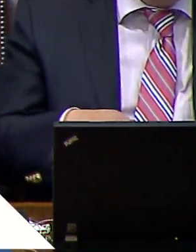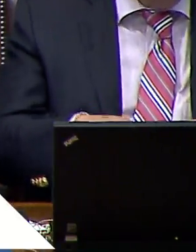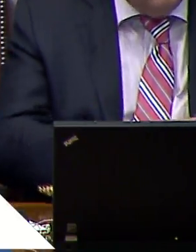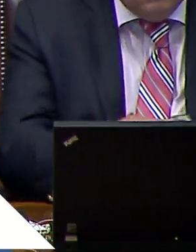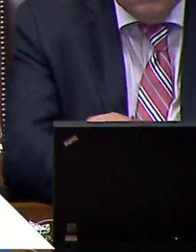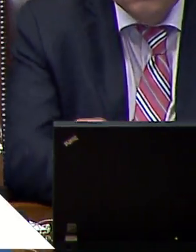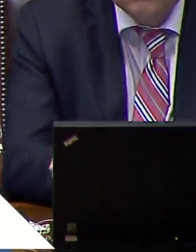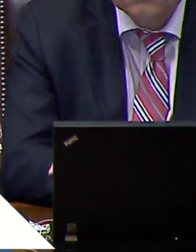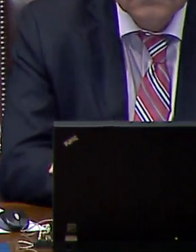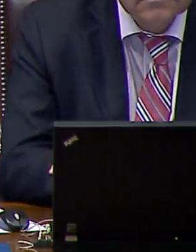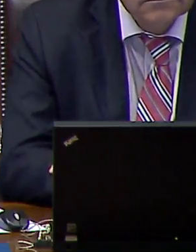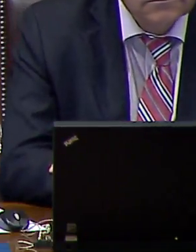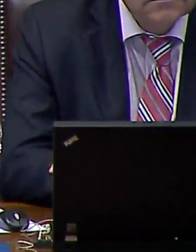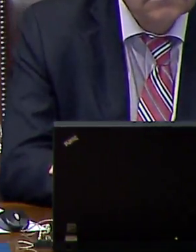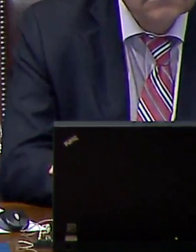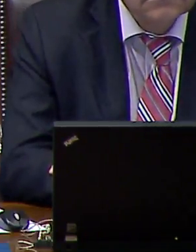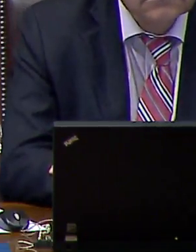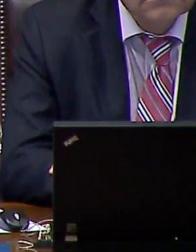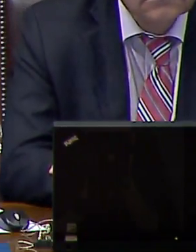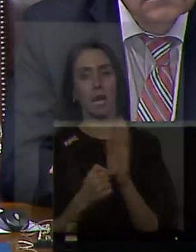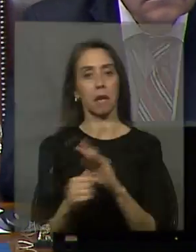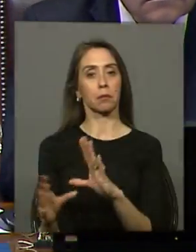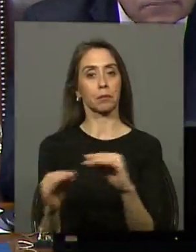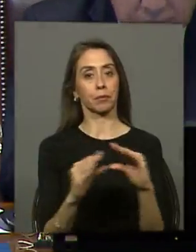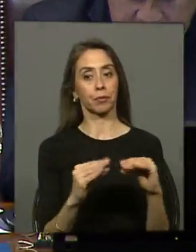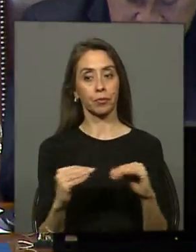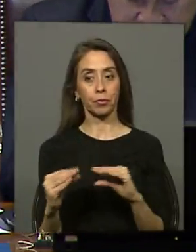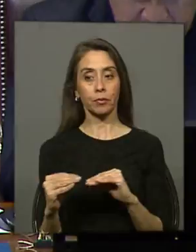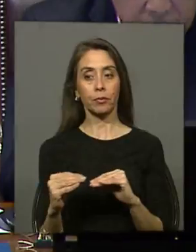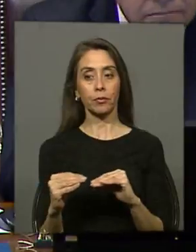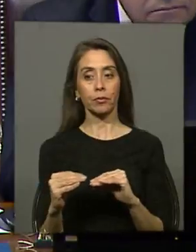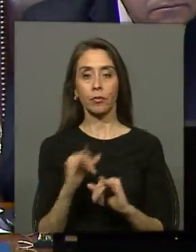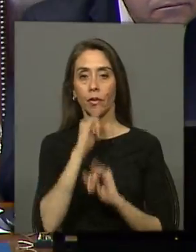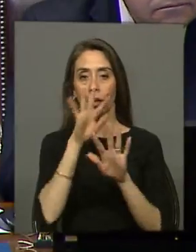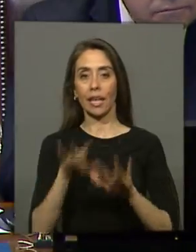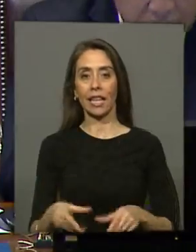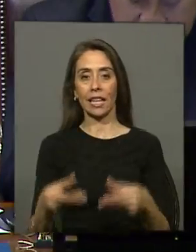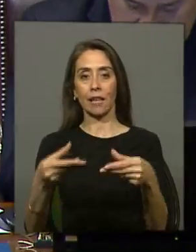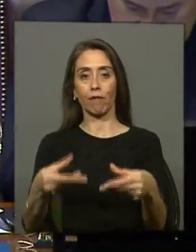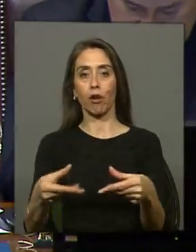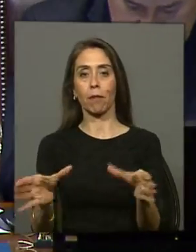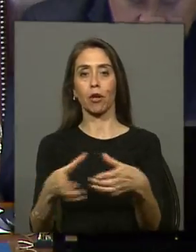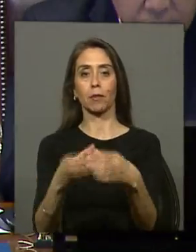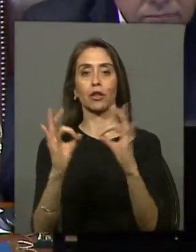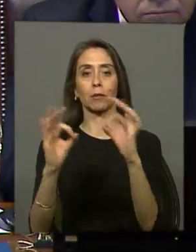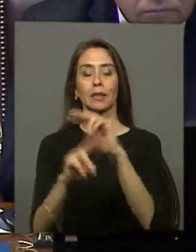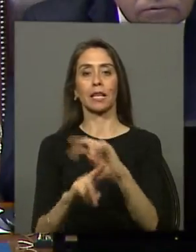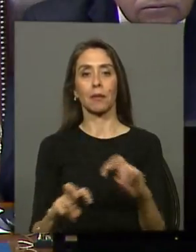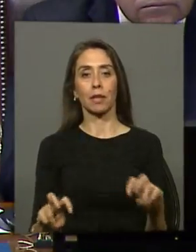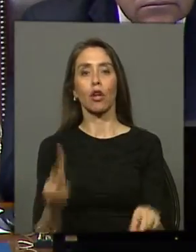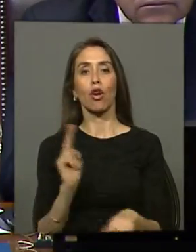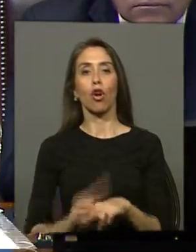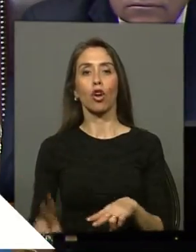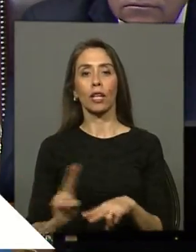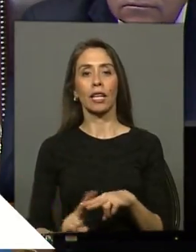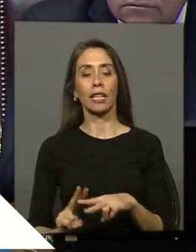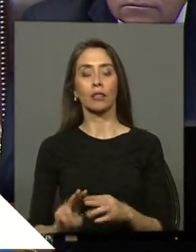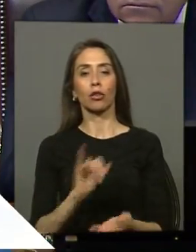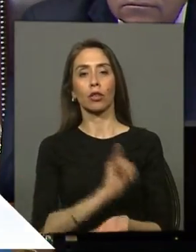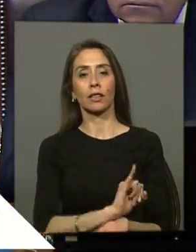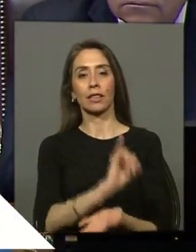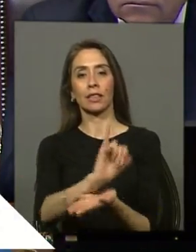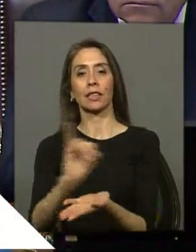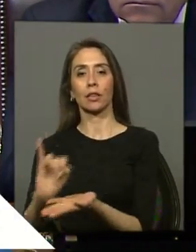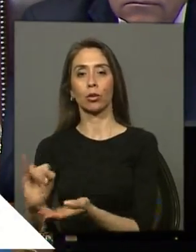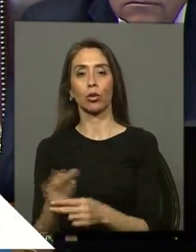finalmente corresponde tratar el informe de la comisión especial investigadora de la actuación de los organismos